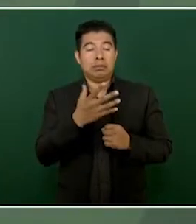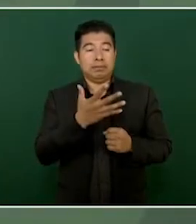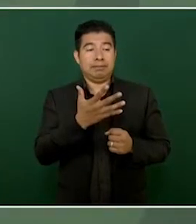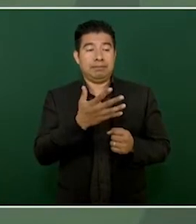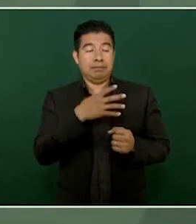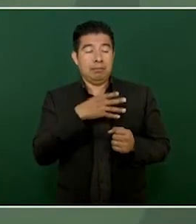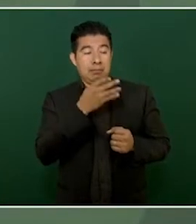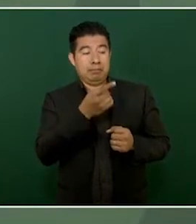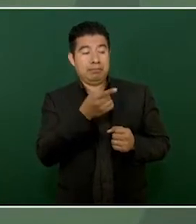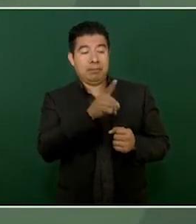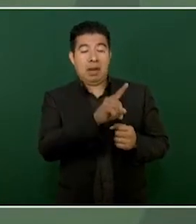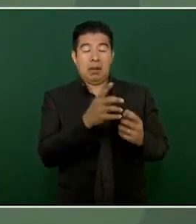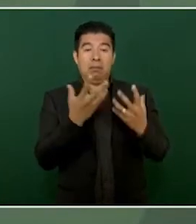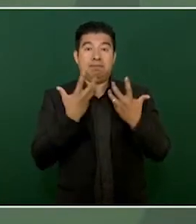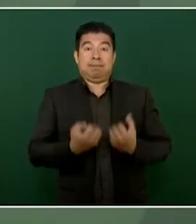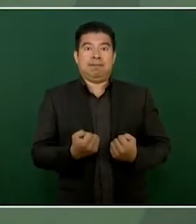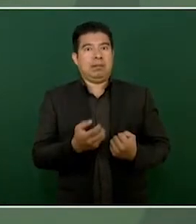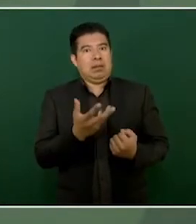porque